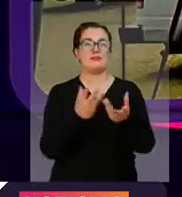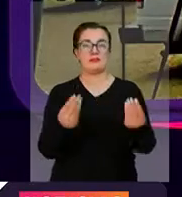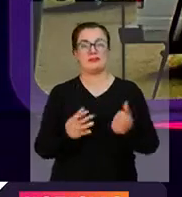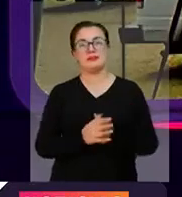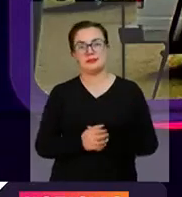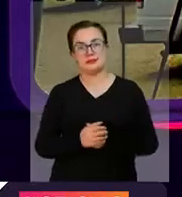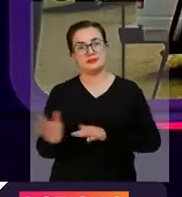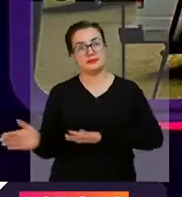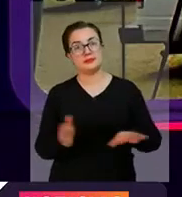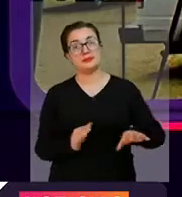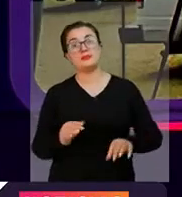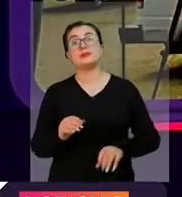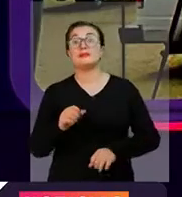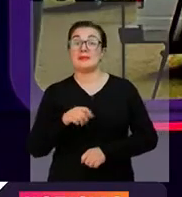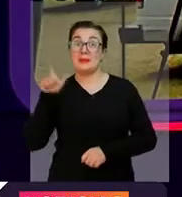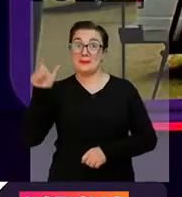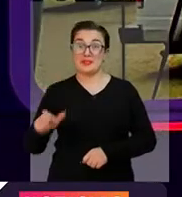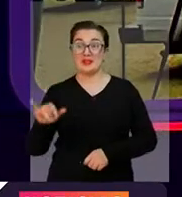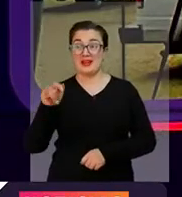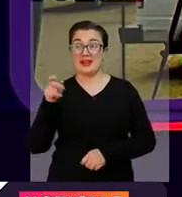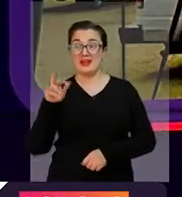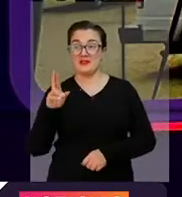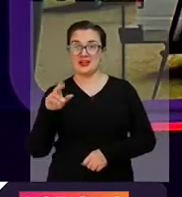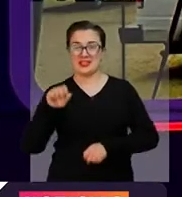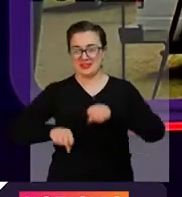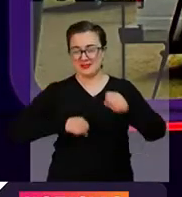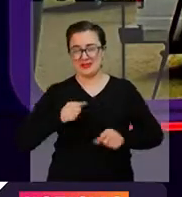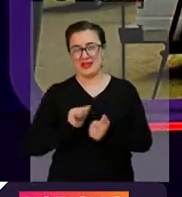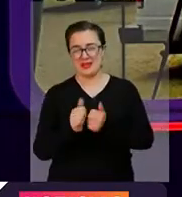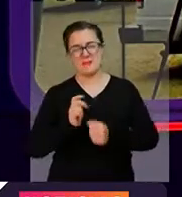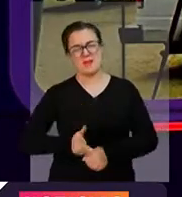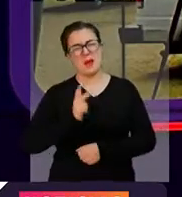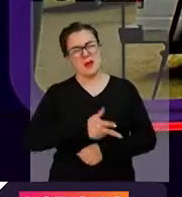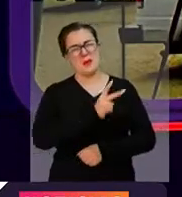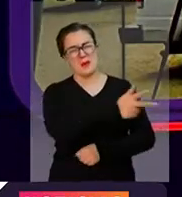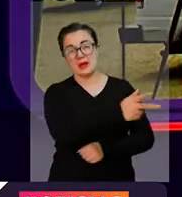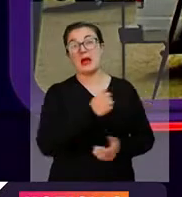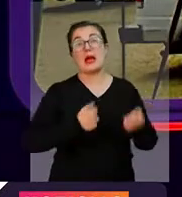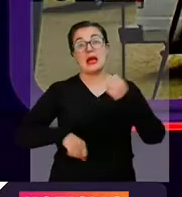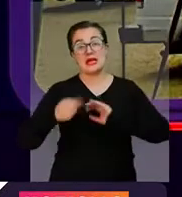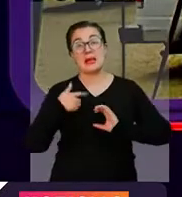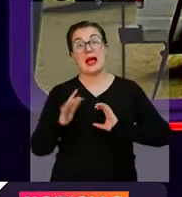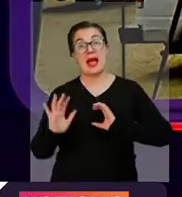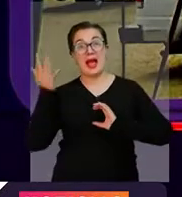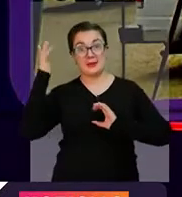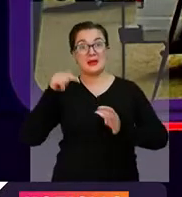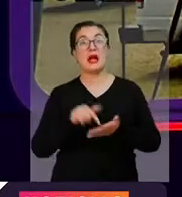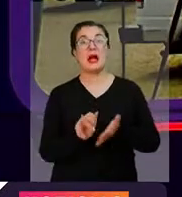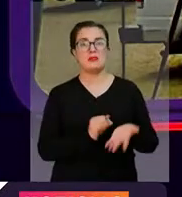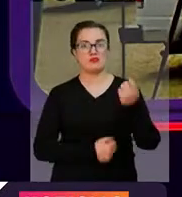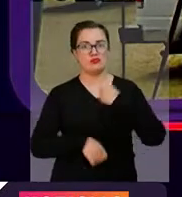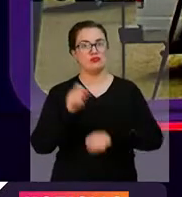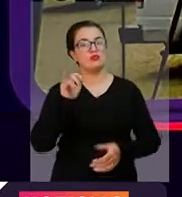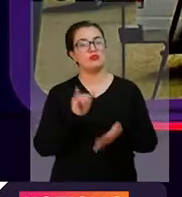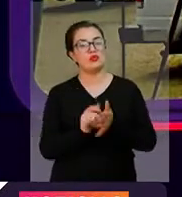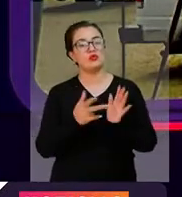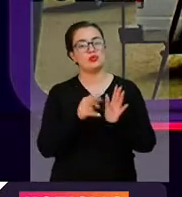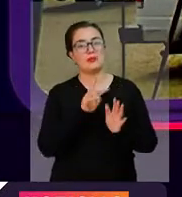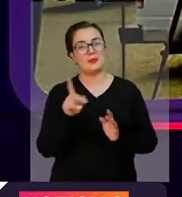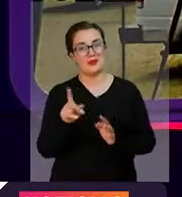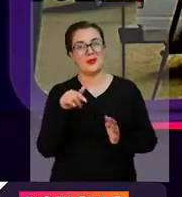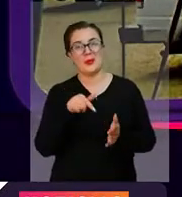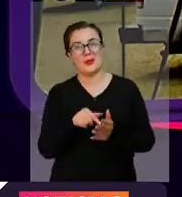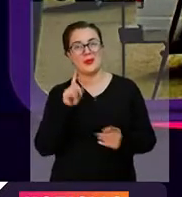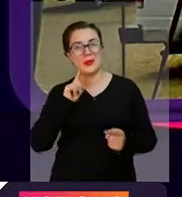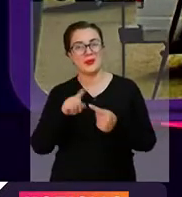El ciclomontañista Gabriel García Pedraza se llevó la medalla de bronce en el reciente campeonato Mountain Bike 2021 en la categoría